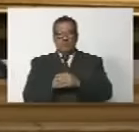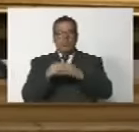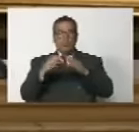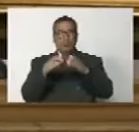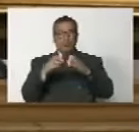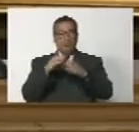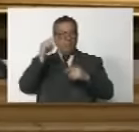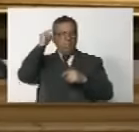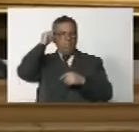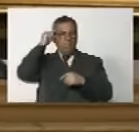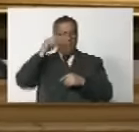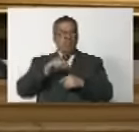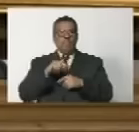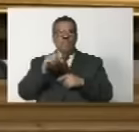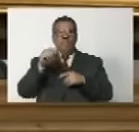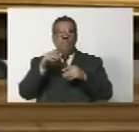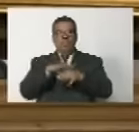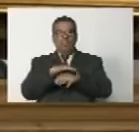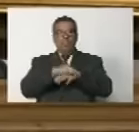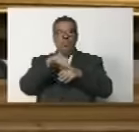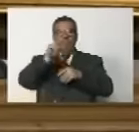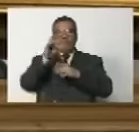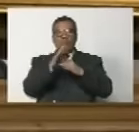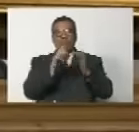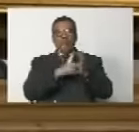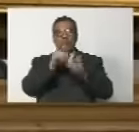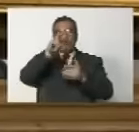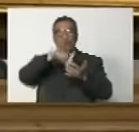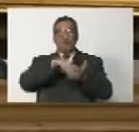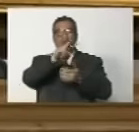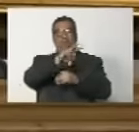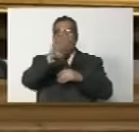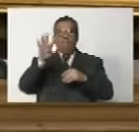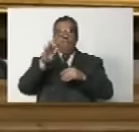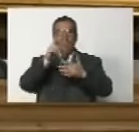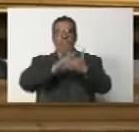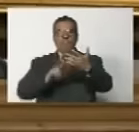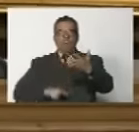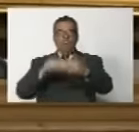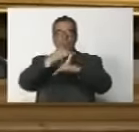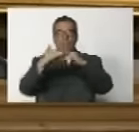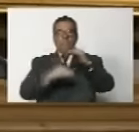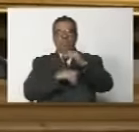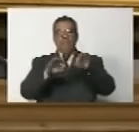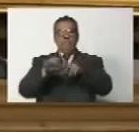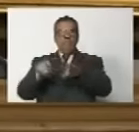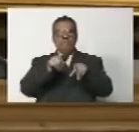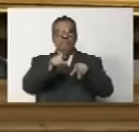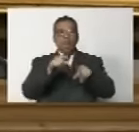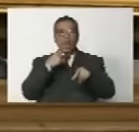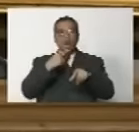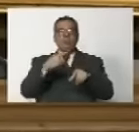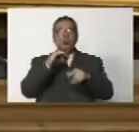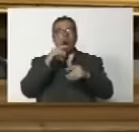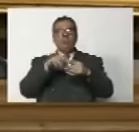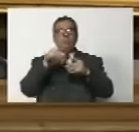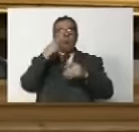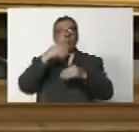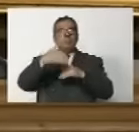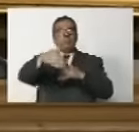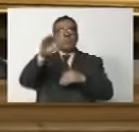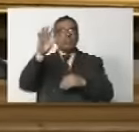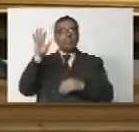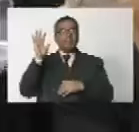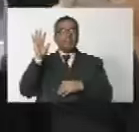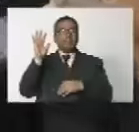sesión ordinaria del día martes 2 de abril de 2024, leída por el ciudadano subsecretario, sírvase indicarlo con la señal de